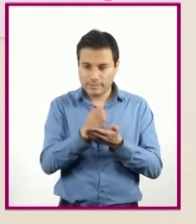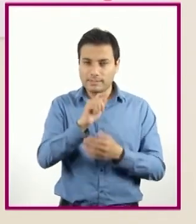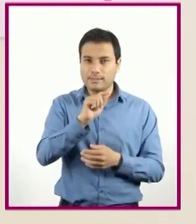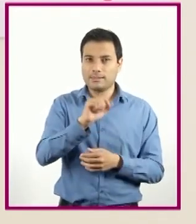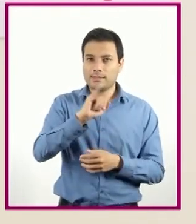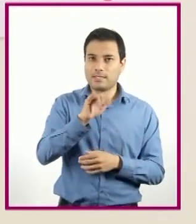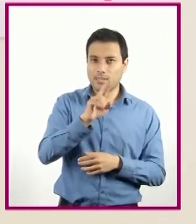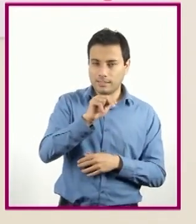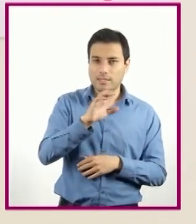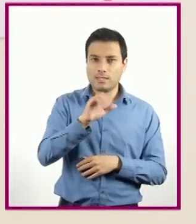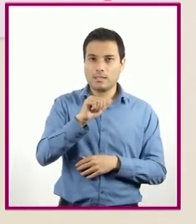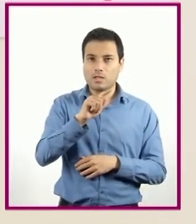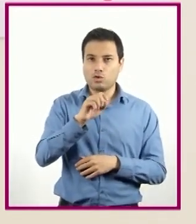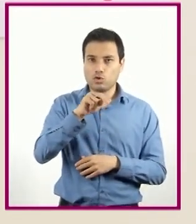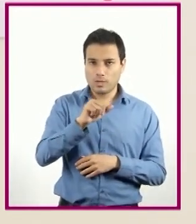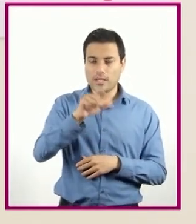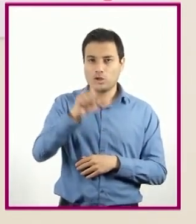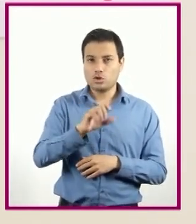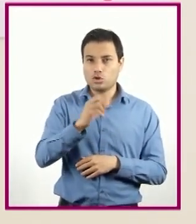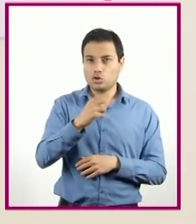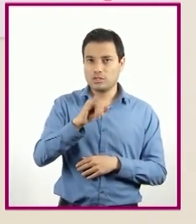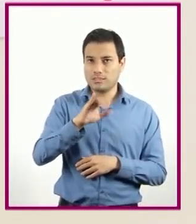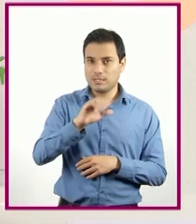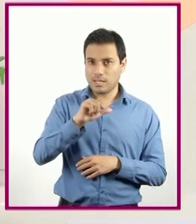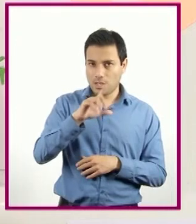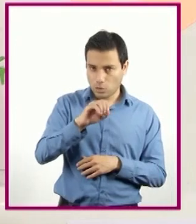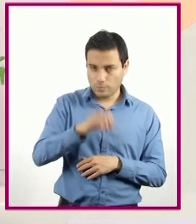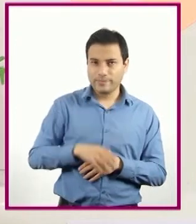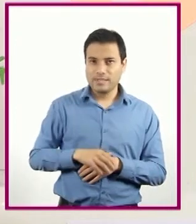Tajín, Cantona, Xochicalco y Cacaxtla.